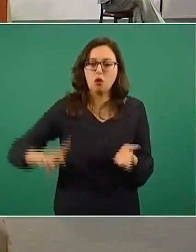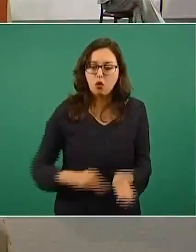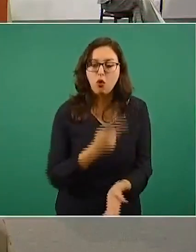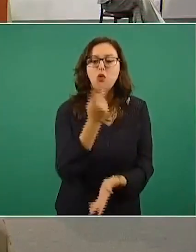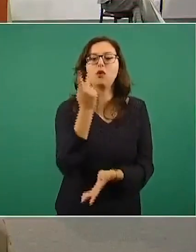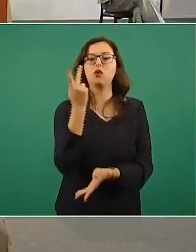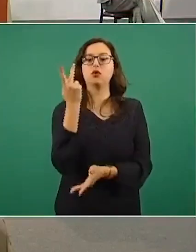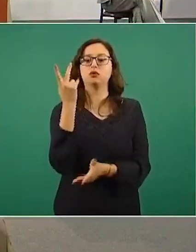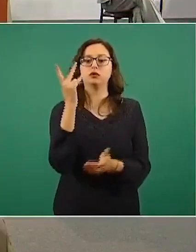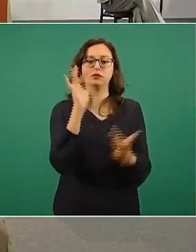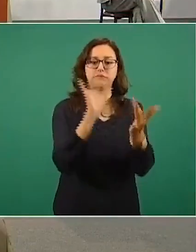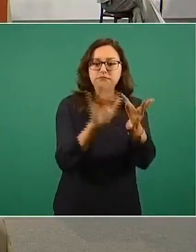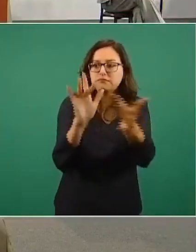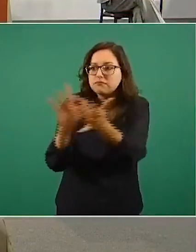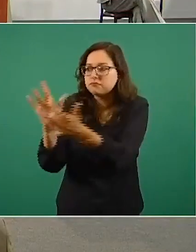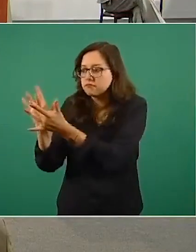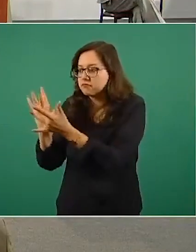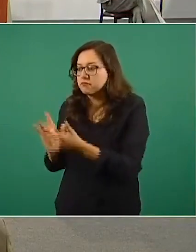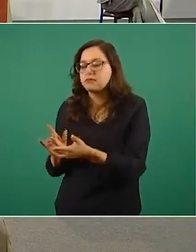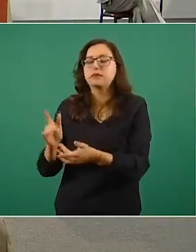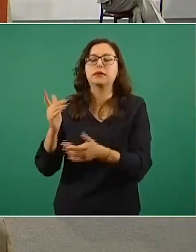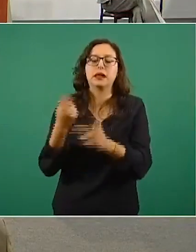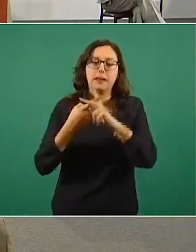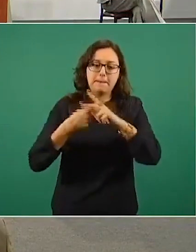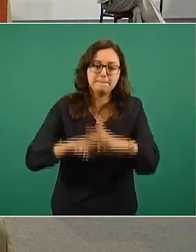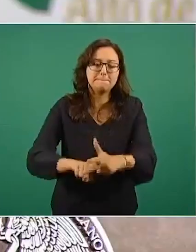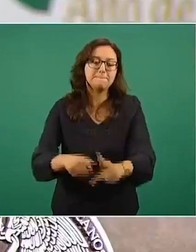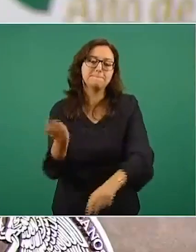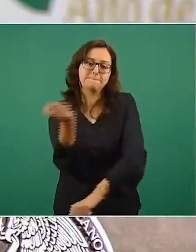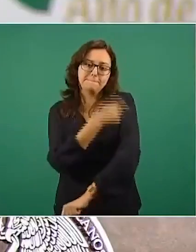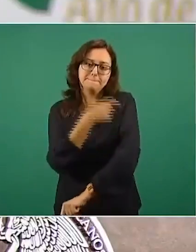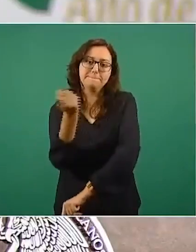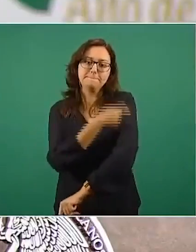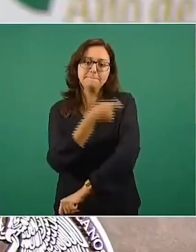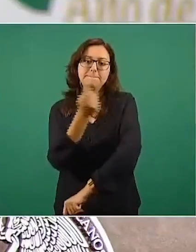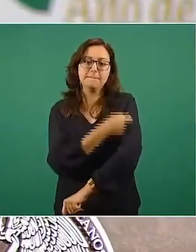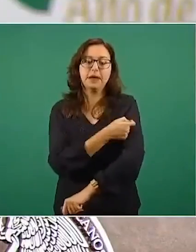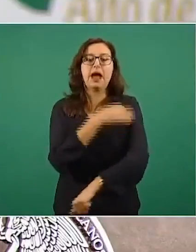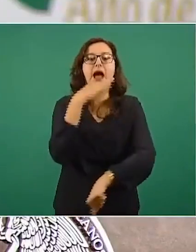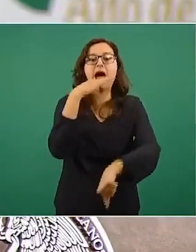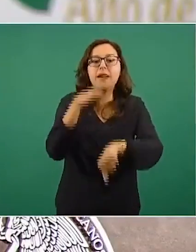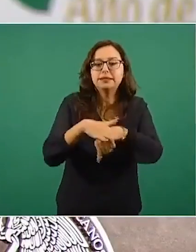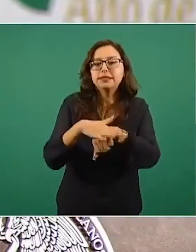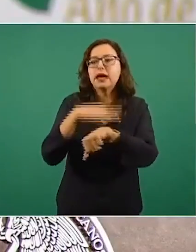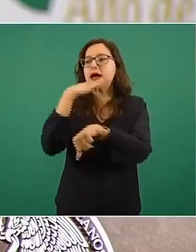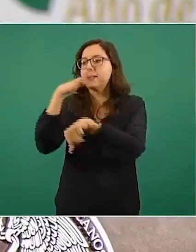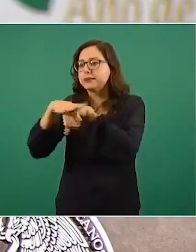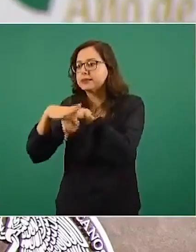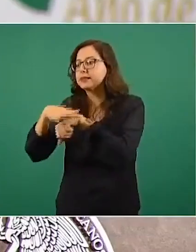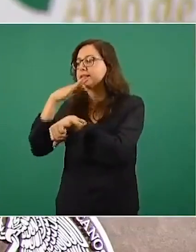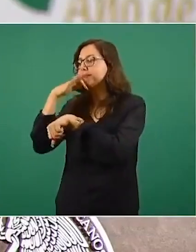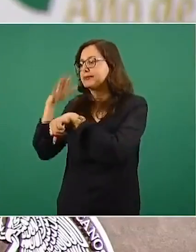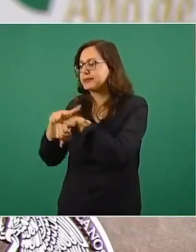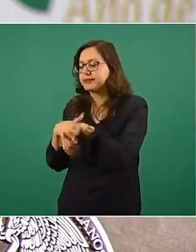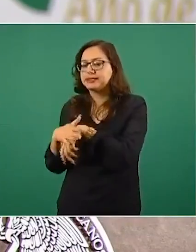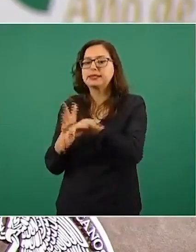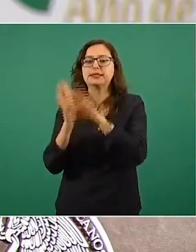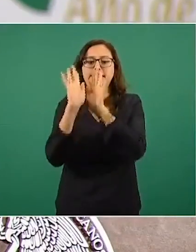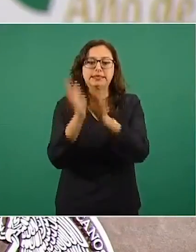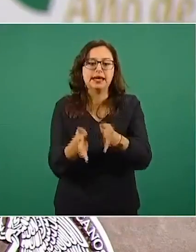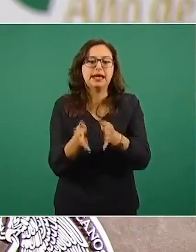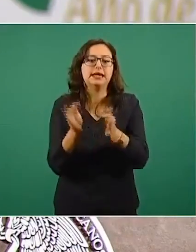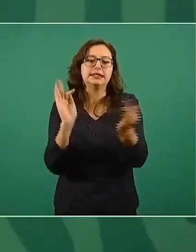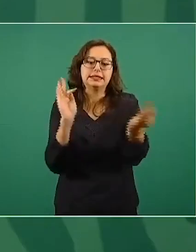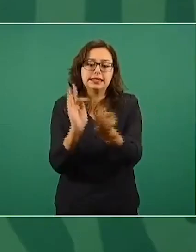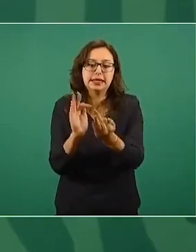poder ya programar esas vacunas, avisar de forma personalizada cuándo es que tocan ya en los centros